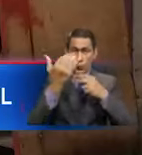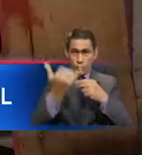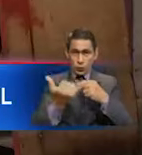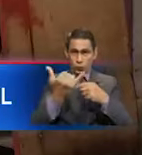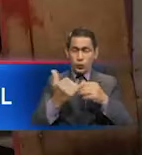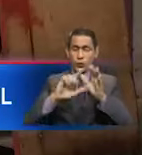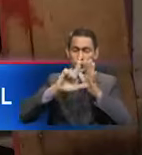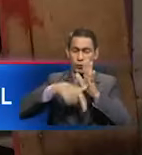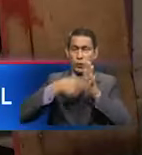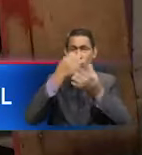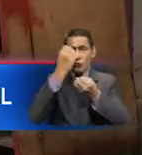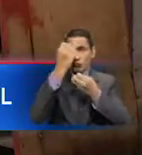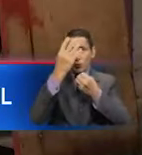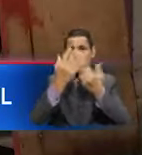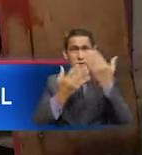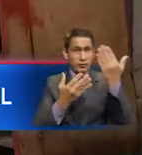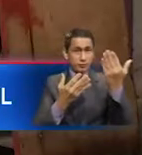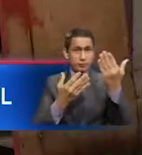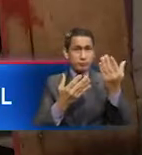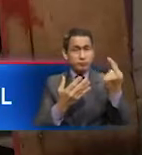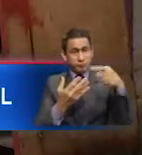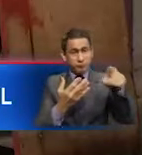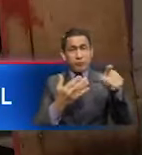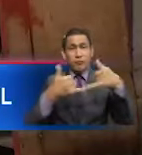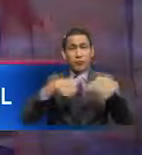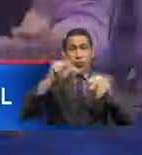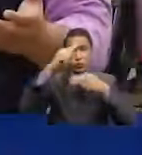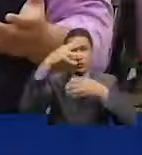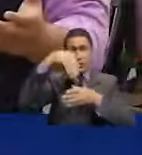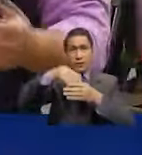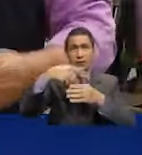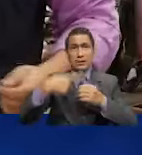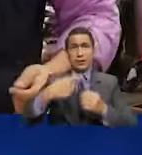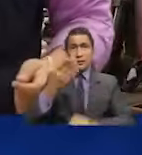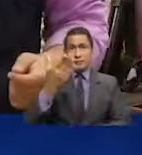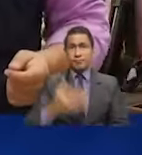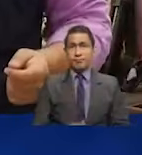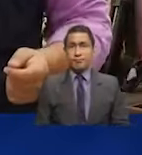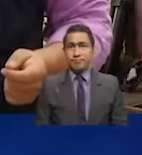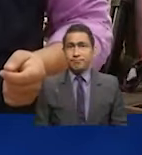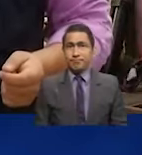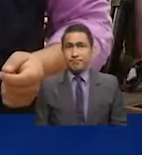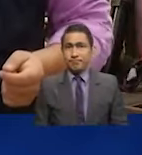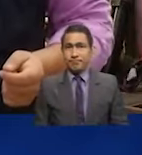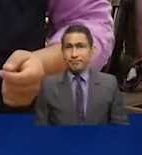ahora hacemos contacto con mi compañera Caridad, que tiene más información. Muy buenas tardes.